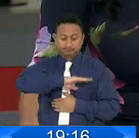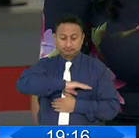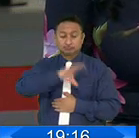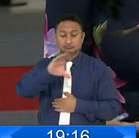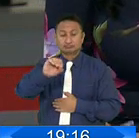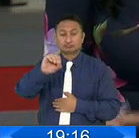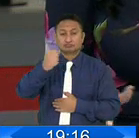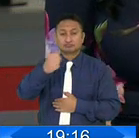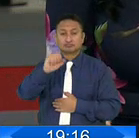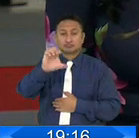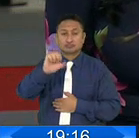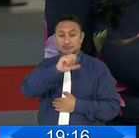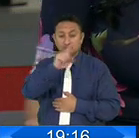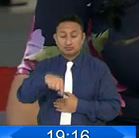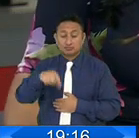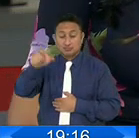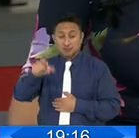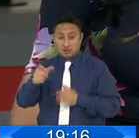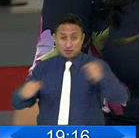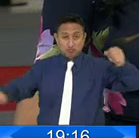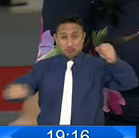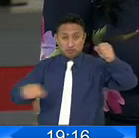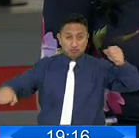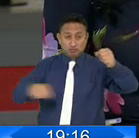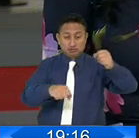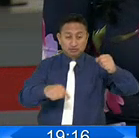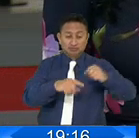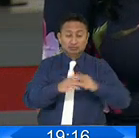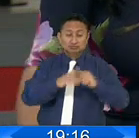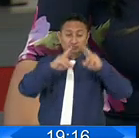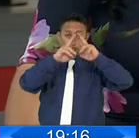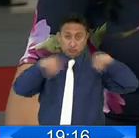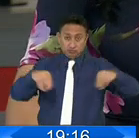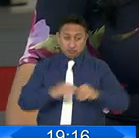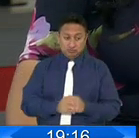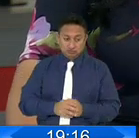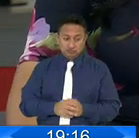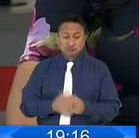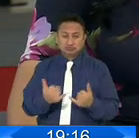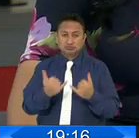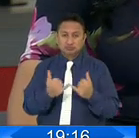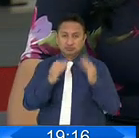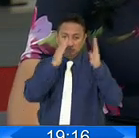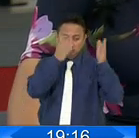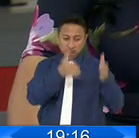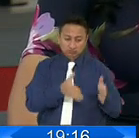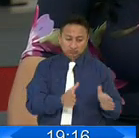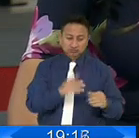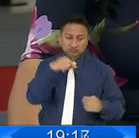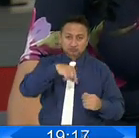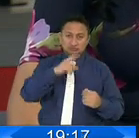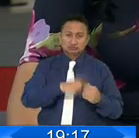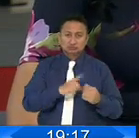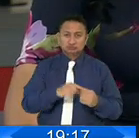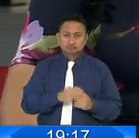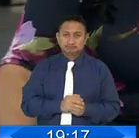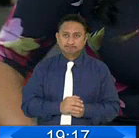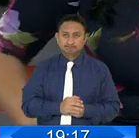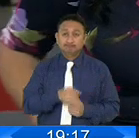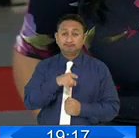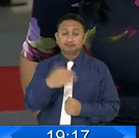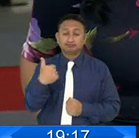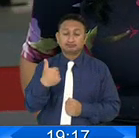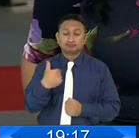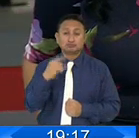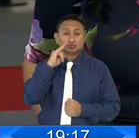Andrango, asesinado por un comerciante informal en el sector de El Recreo, le dieron el último adiós en un camposanto de Quito. El occiso deja a